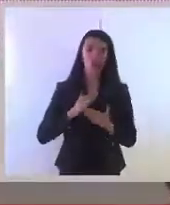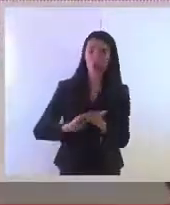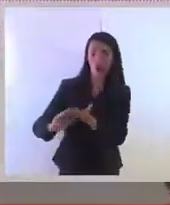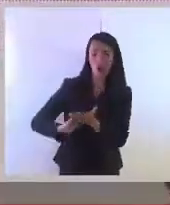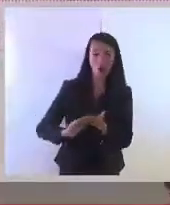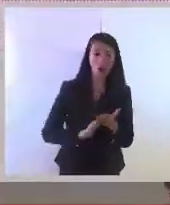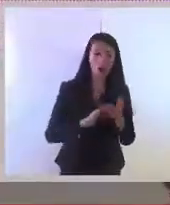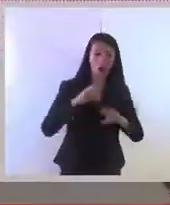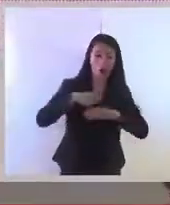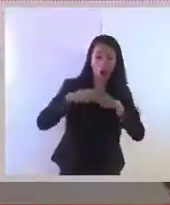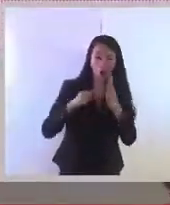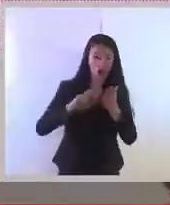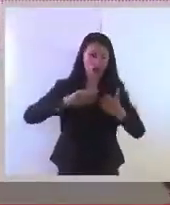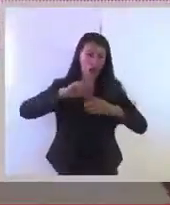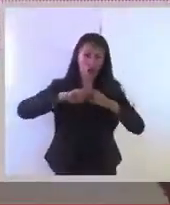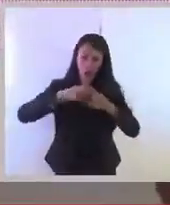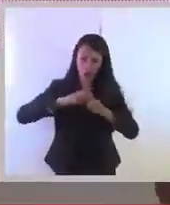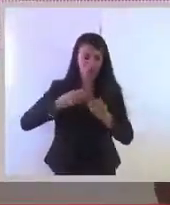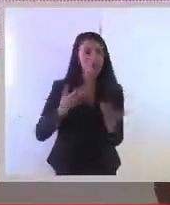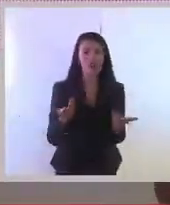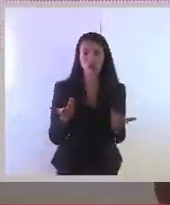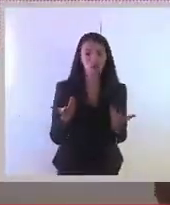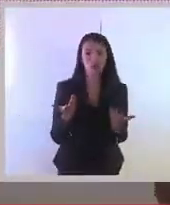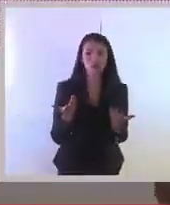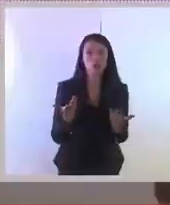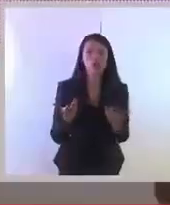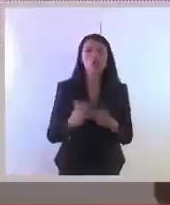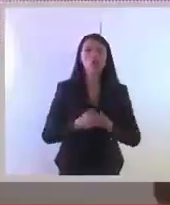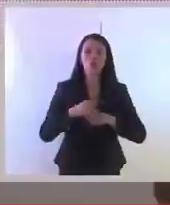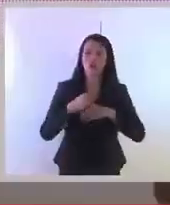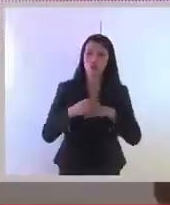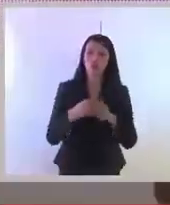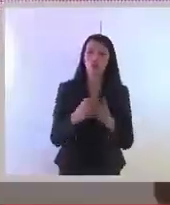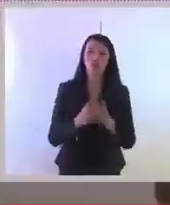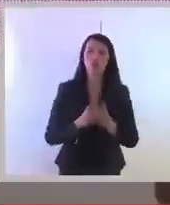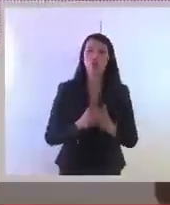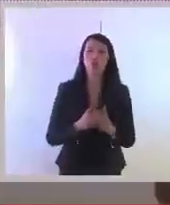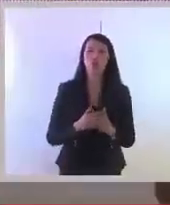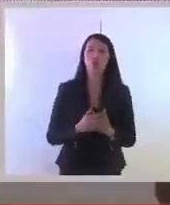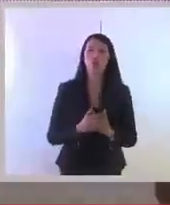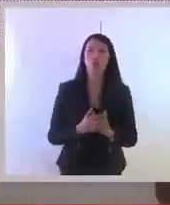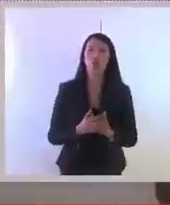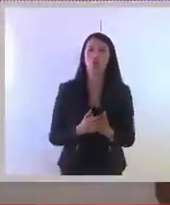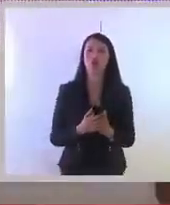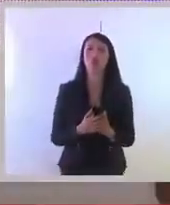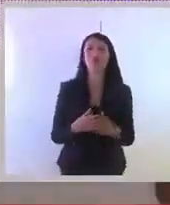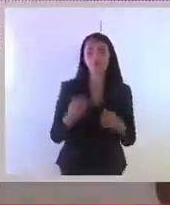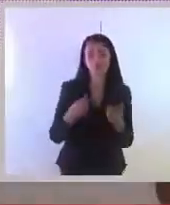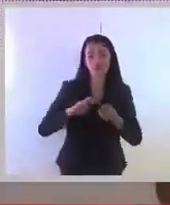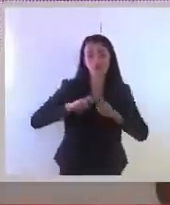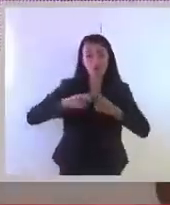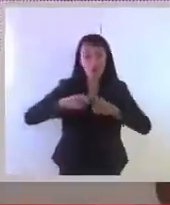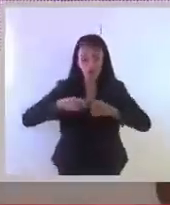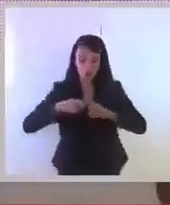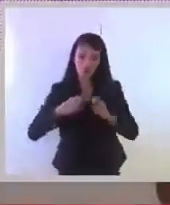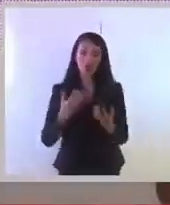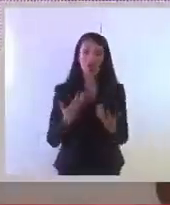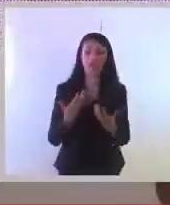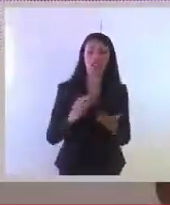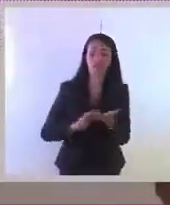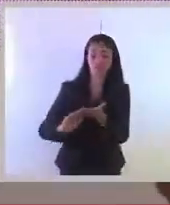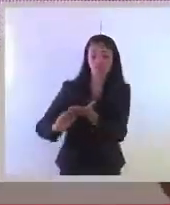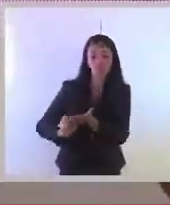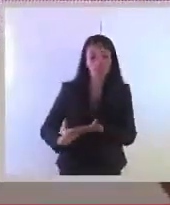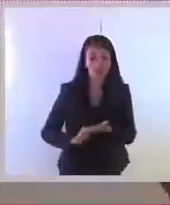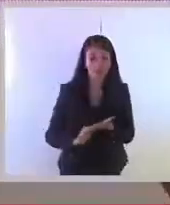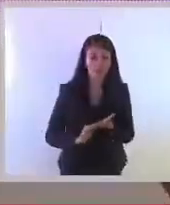todos los problemas que tiene la ruralidad y la gente de la ruralidad colombiana, pero los problemas que podemos resolver,